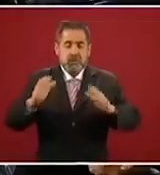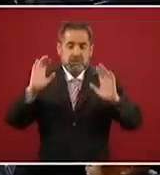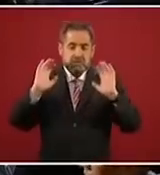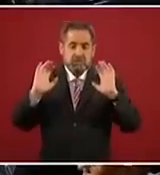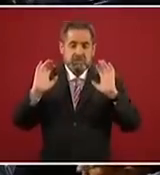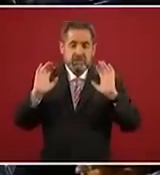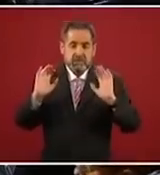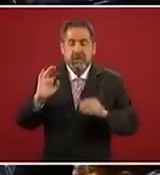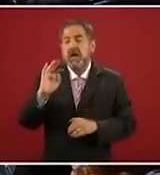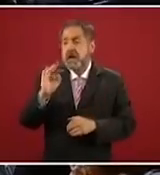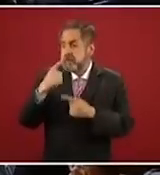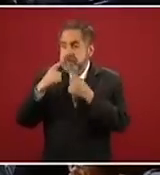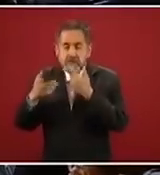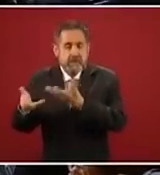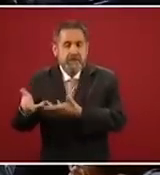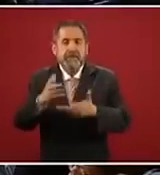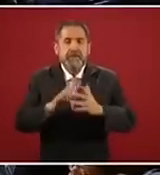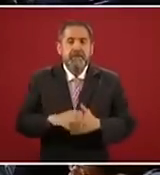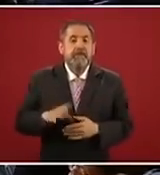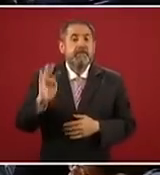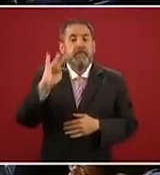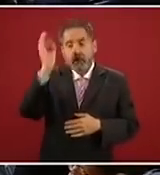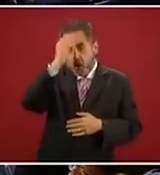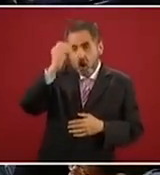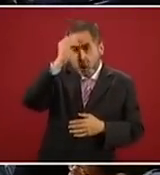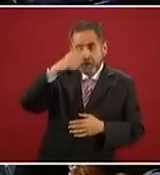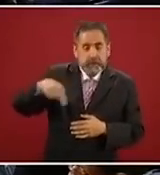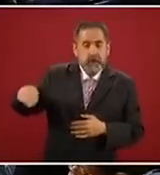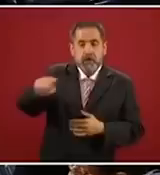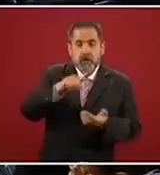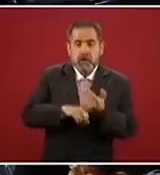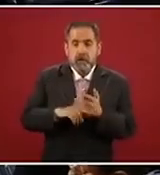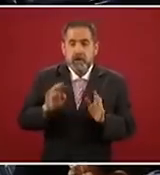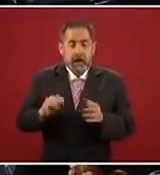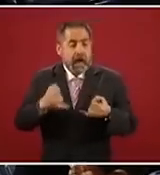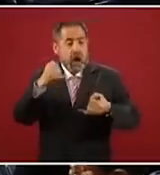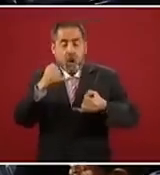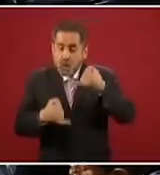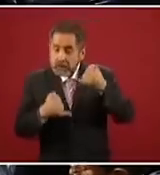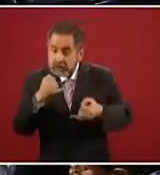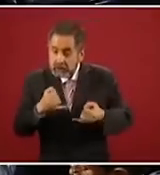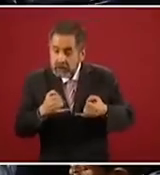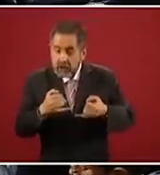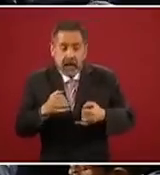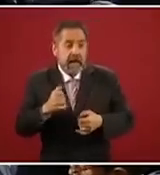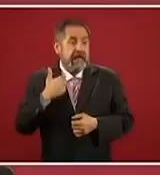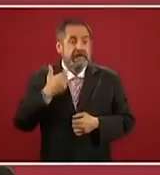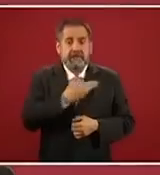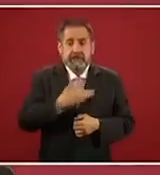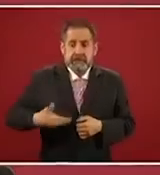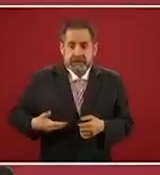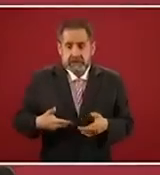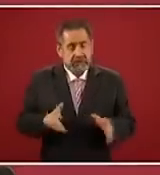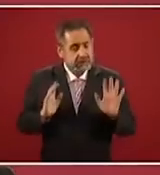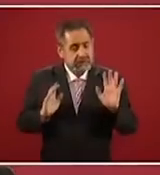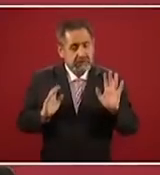si la opinión de la gente es que se enjuicie a los del presidente,